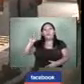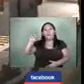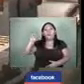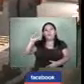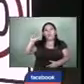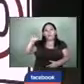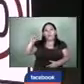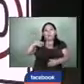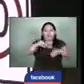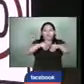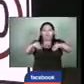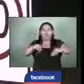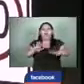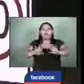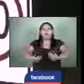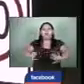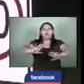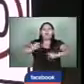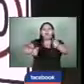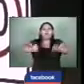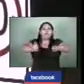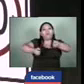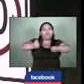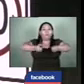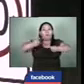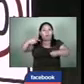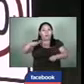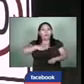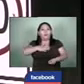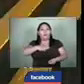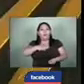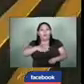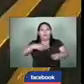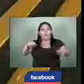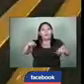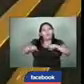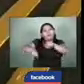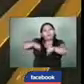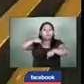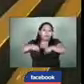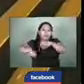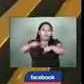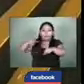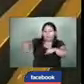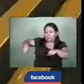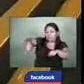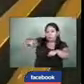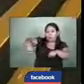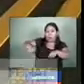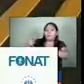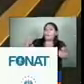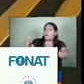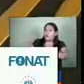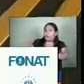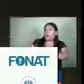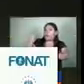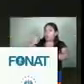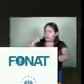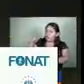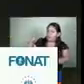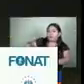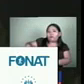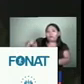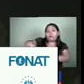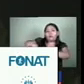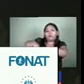velocidad, además de cintas reflectivas en los tramos donde se encuentra la ciclovía, ya que a diario ciclistas se desplazan por esta zona,